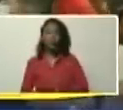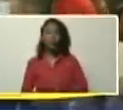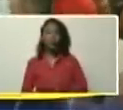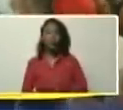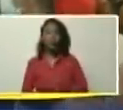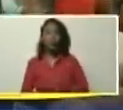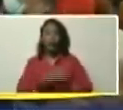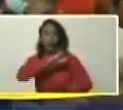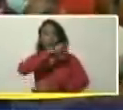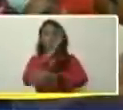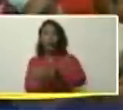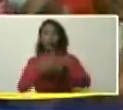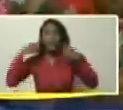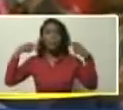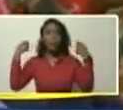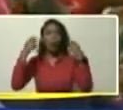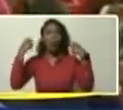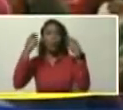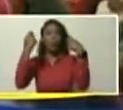El poder popular.